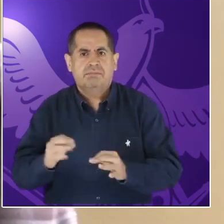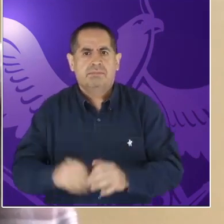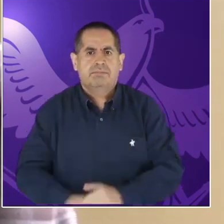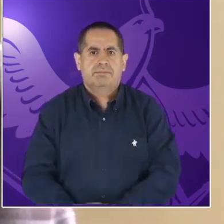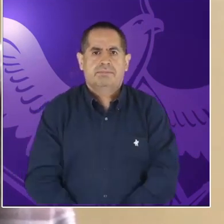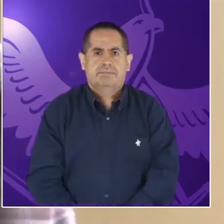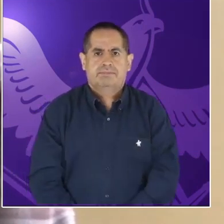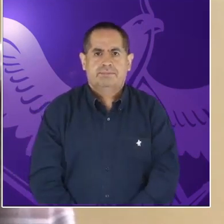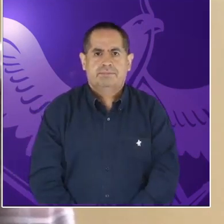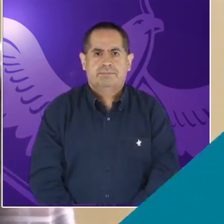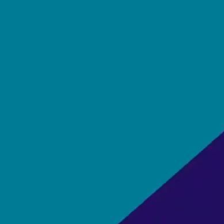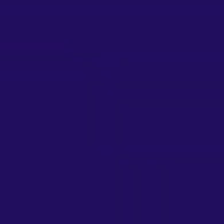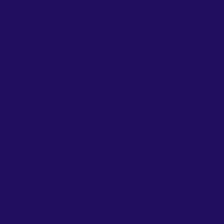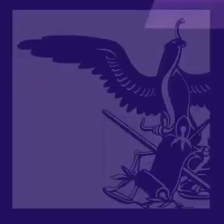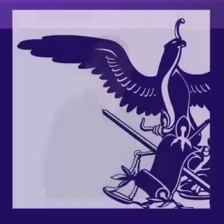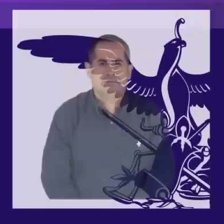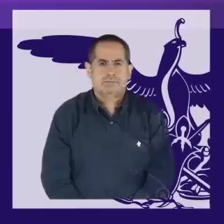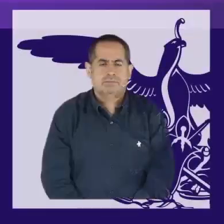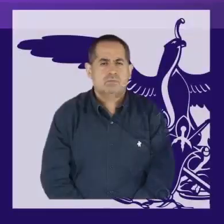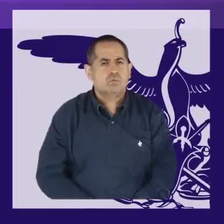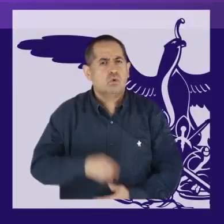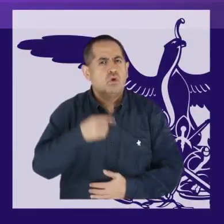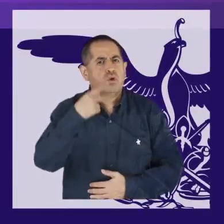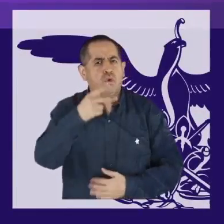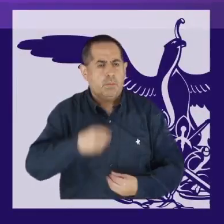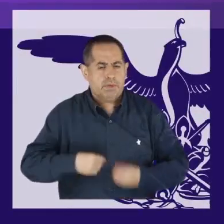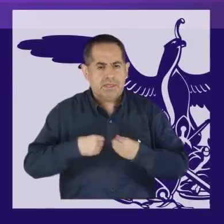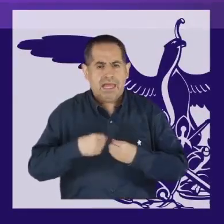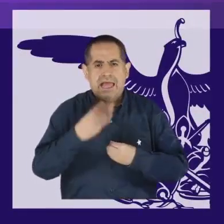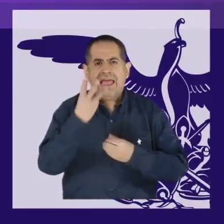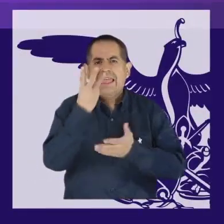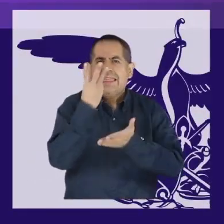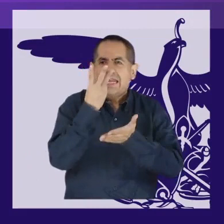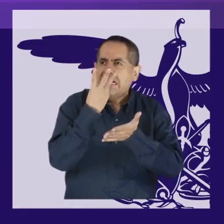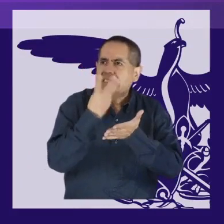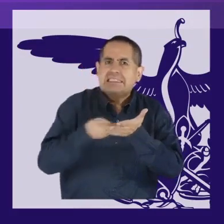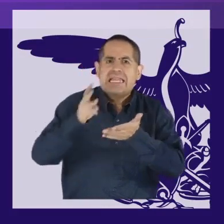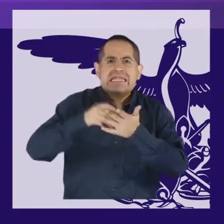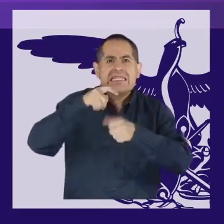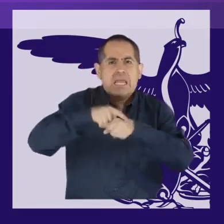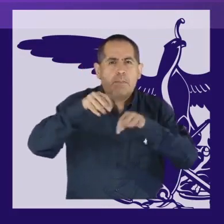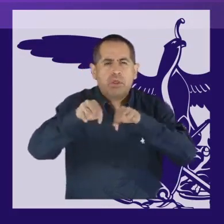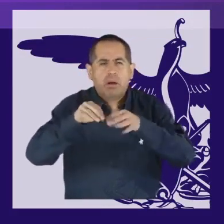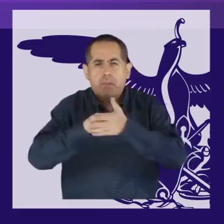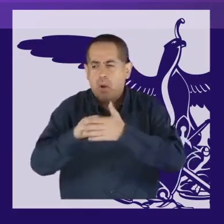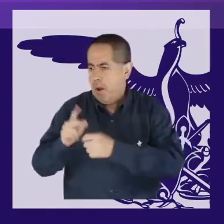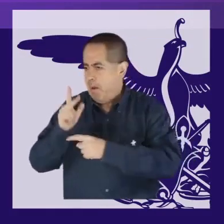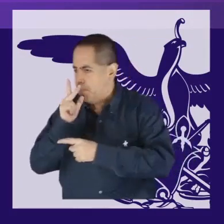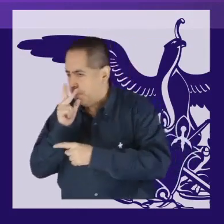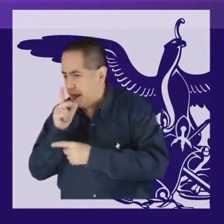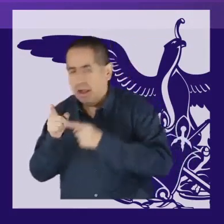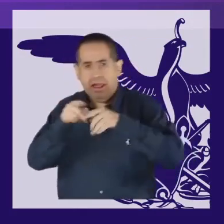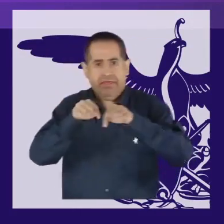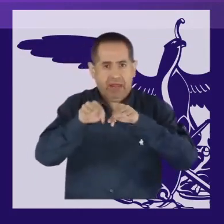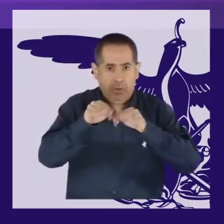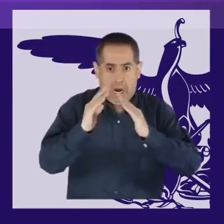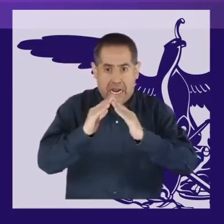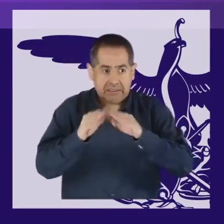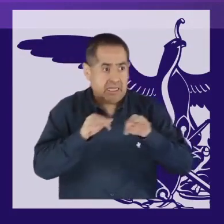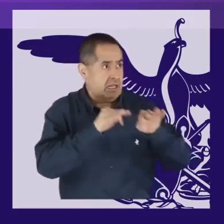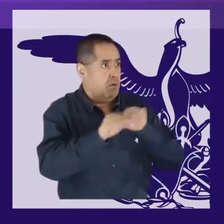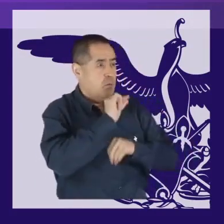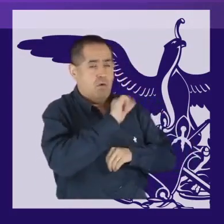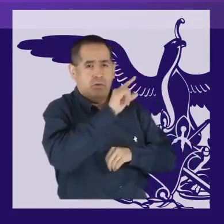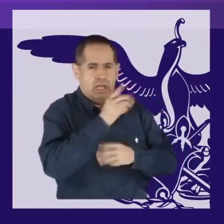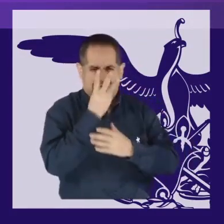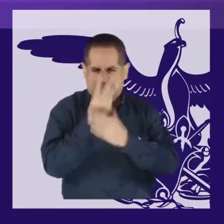derechos humanos. ¿Cómo vives la triple jornada laboral? Es decir, ser padre de familia, trabajador doméstico